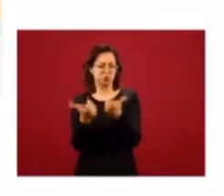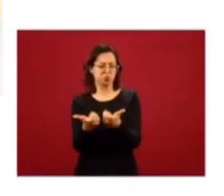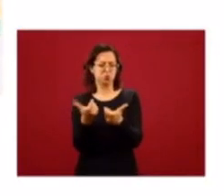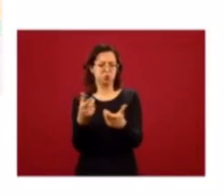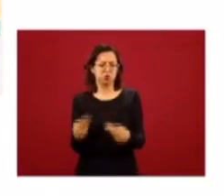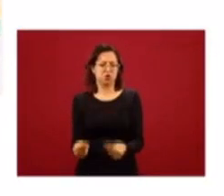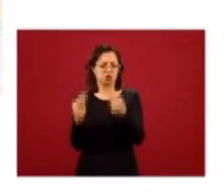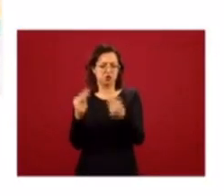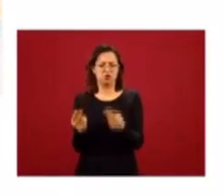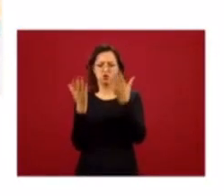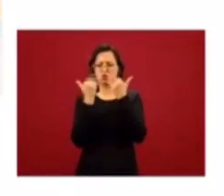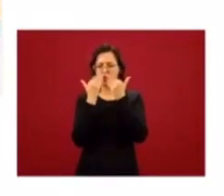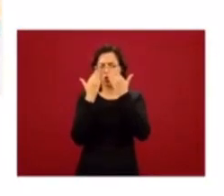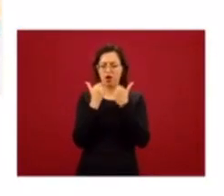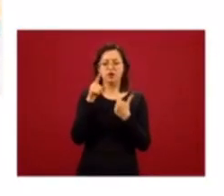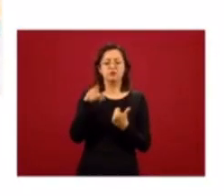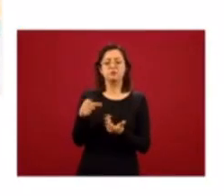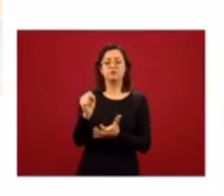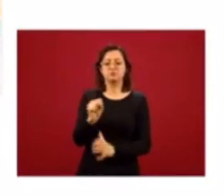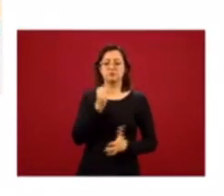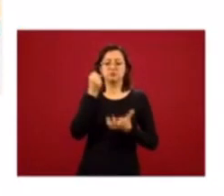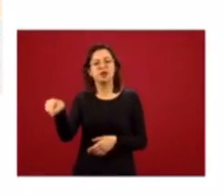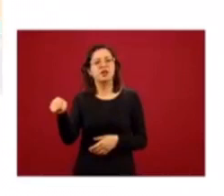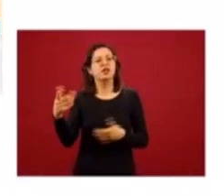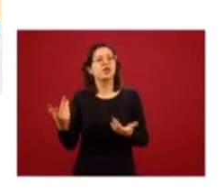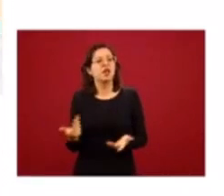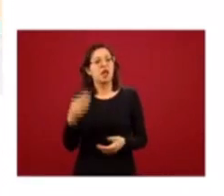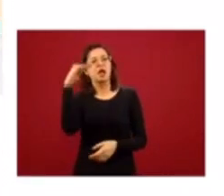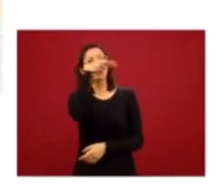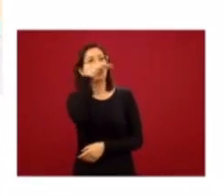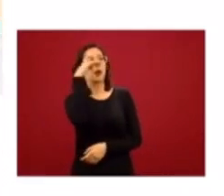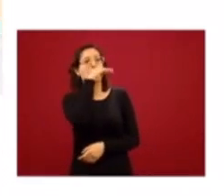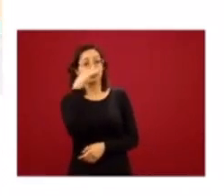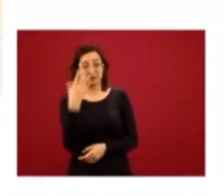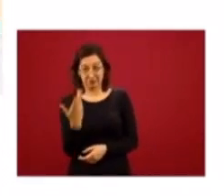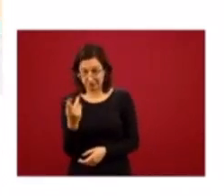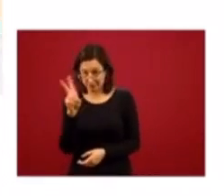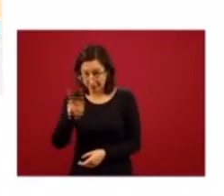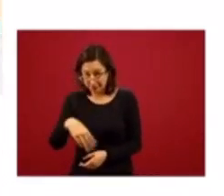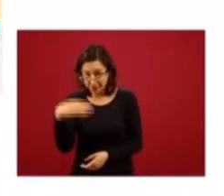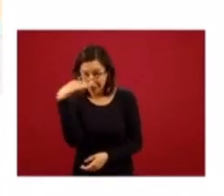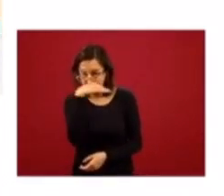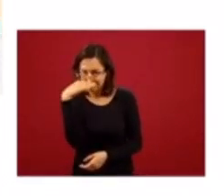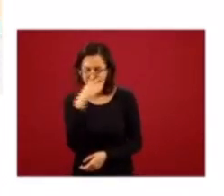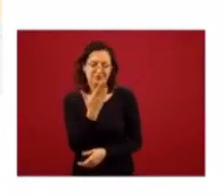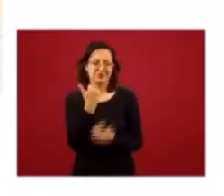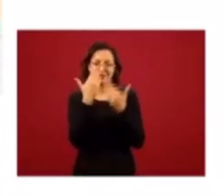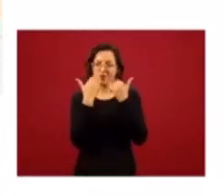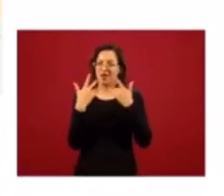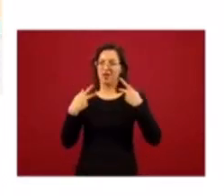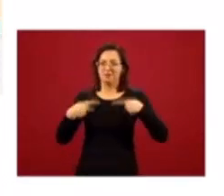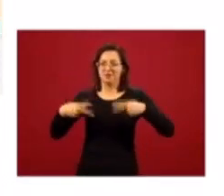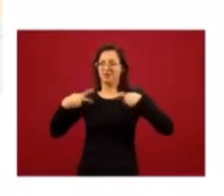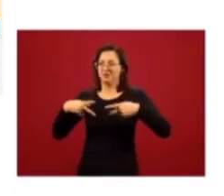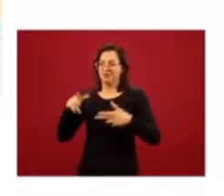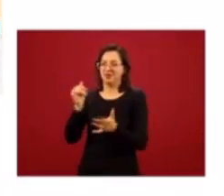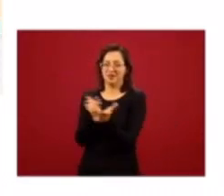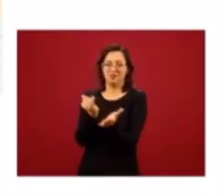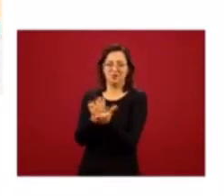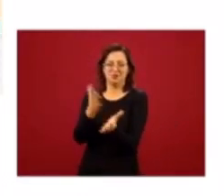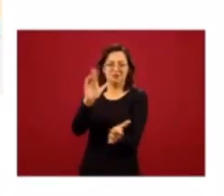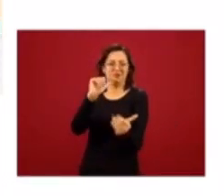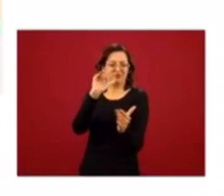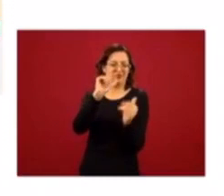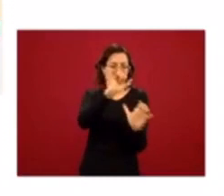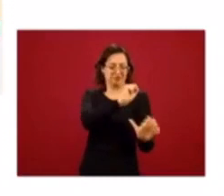recibía su financiamiento del seguro popular esto se financiaba con dinero público y desde luego ha